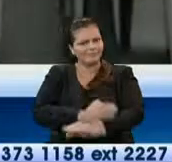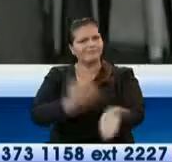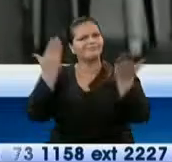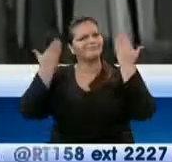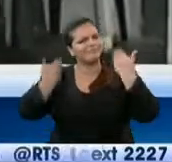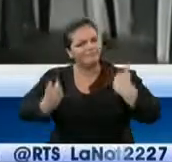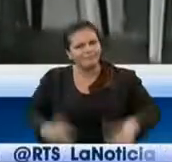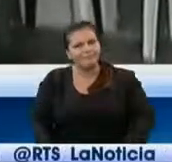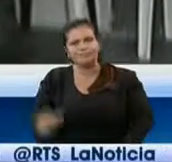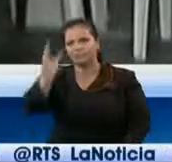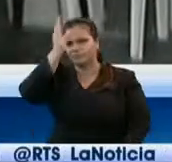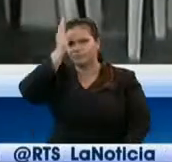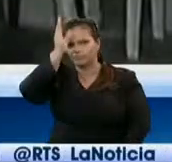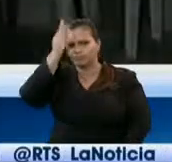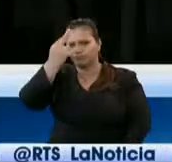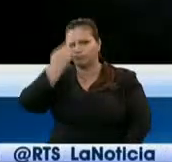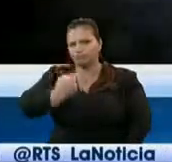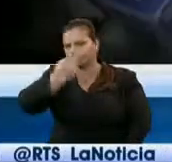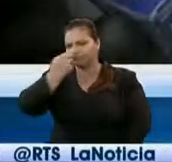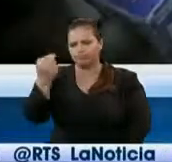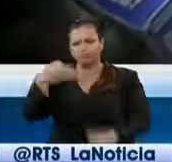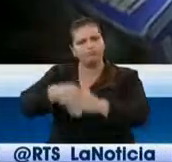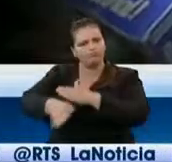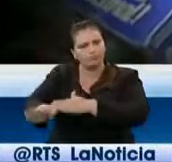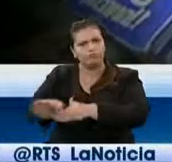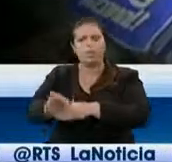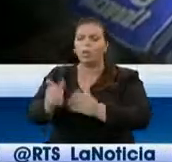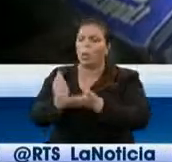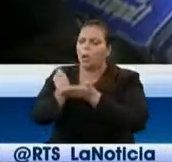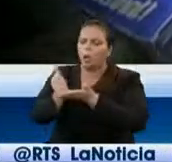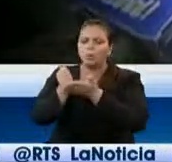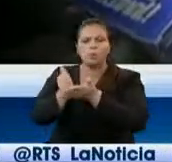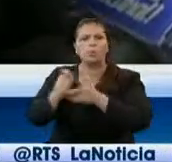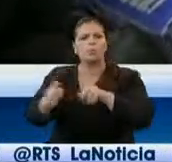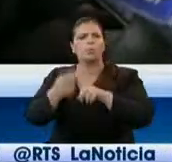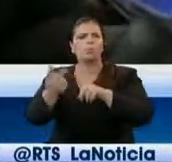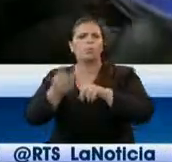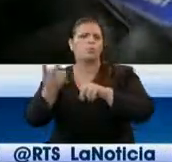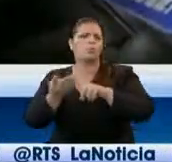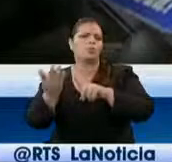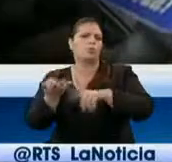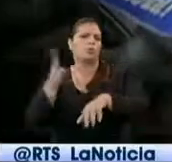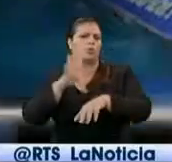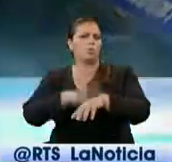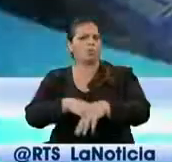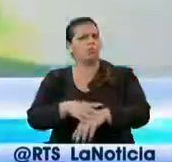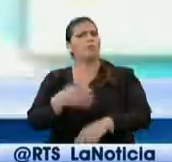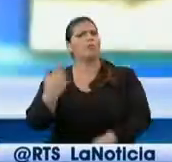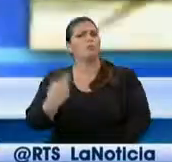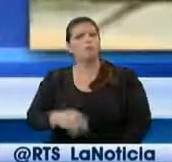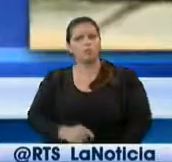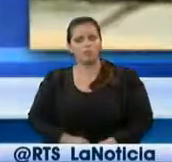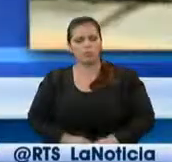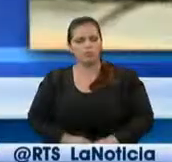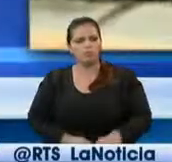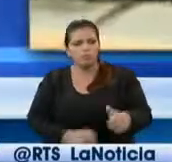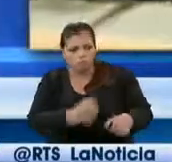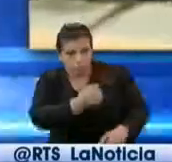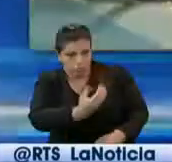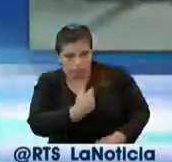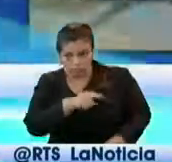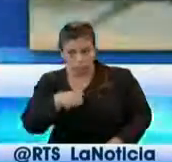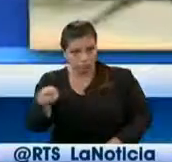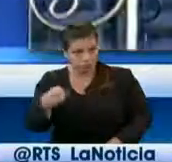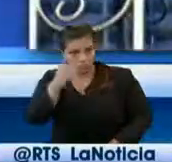la ayuda definitiva. Porque yo veía que otro chico salía bien gordo, otro chico me dice, ahí es bueno. Según sus familiares manifiesta, pues